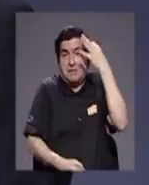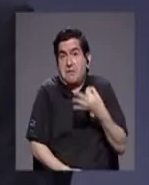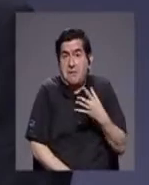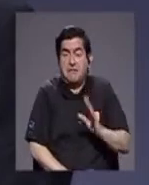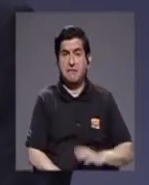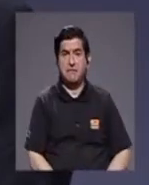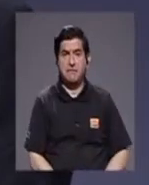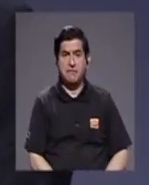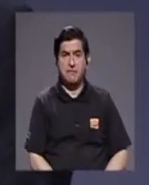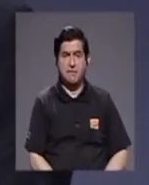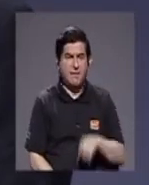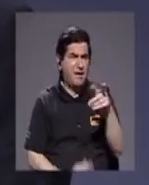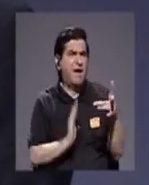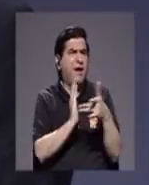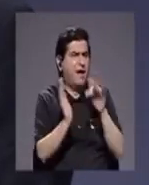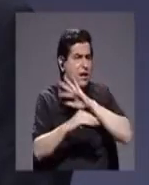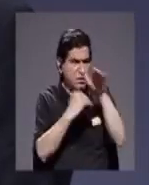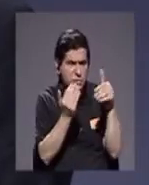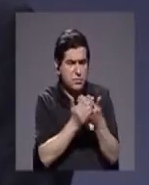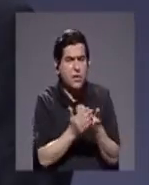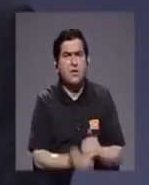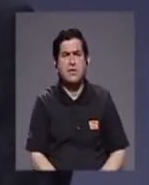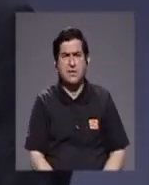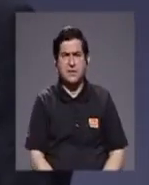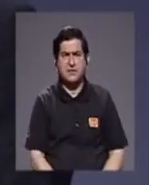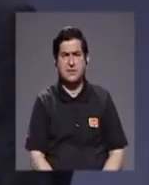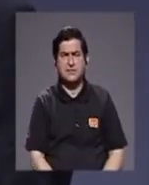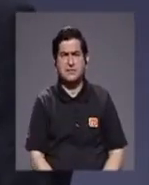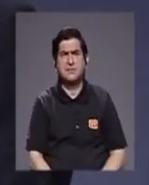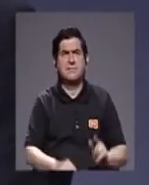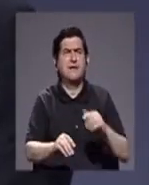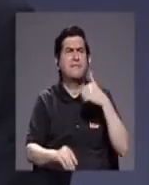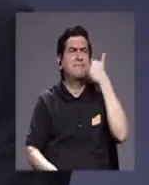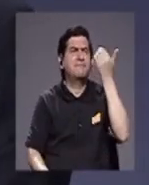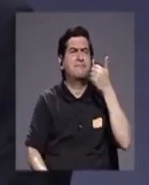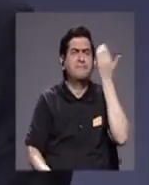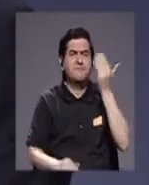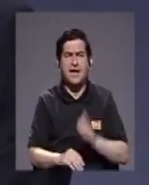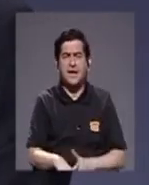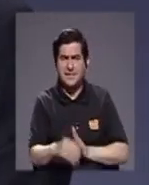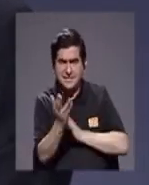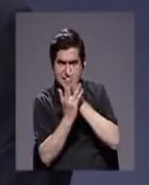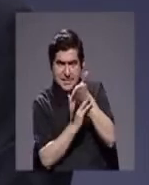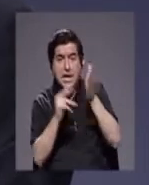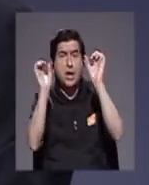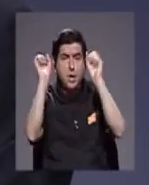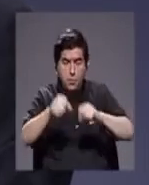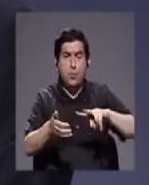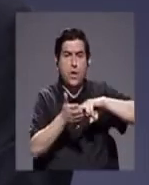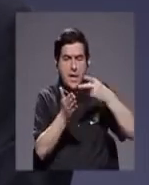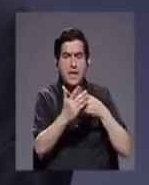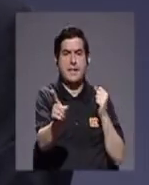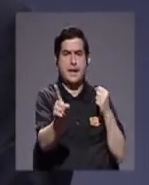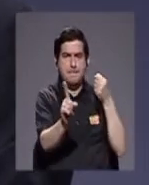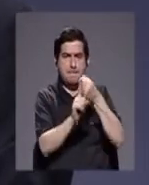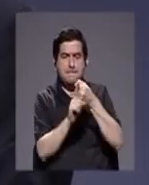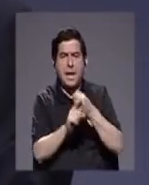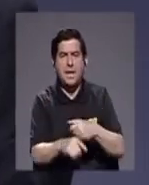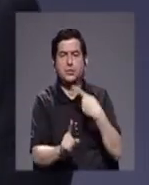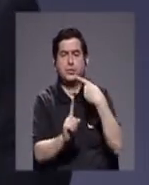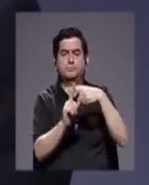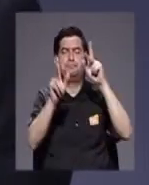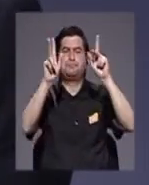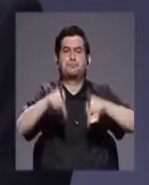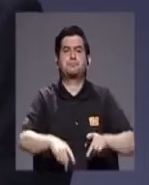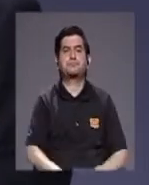Entonces, cualquiera de estas tecnologías que son de muy, digamos, fácil acceso, podrían generar un impacto positivo en el